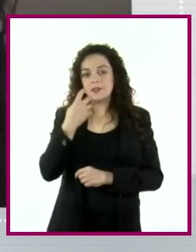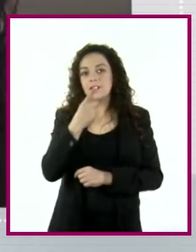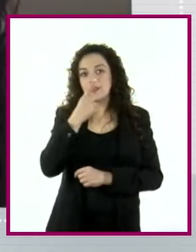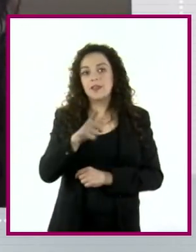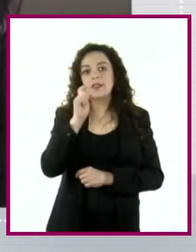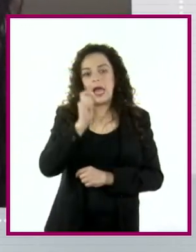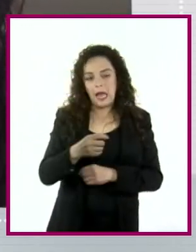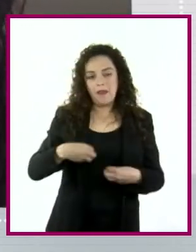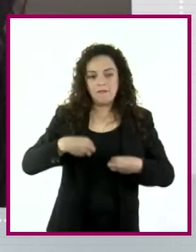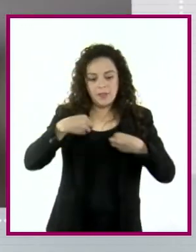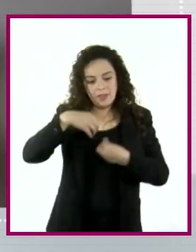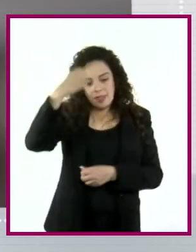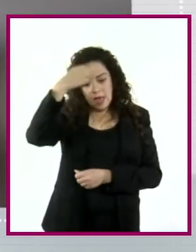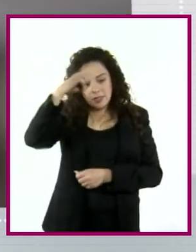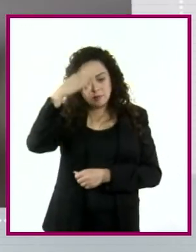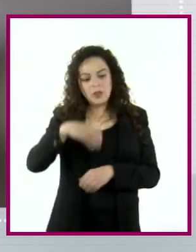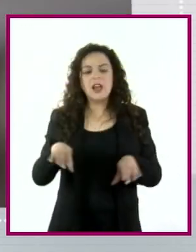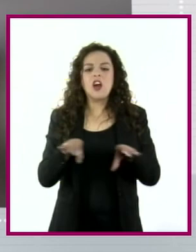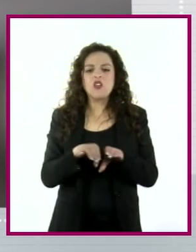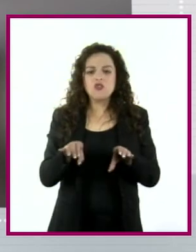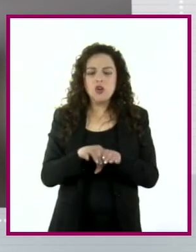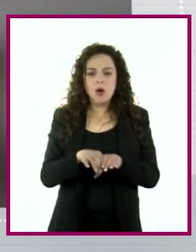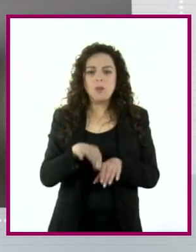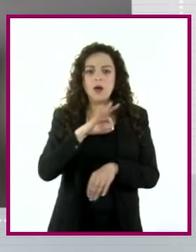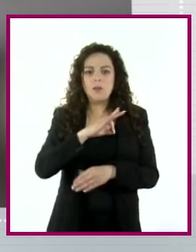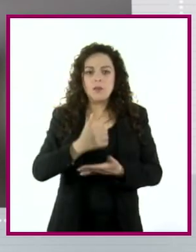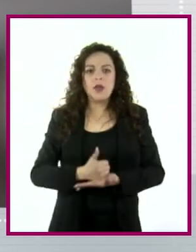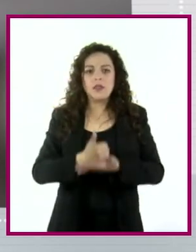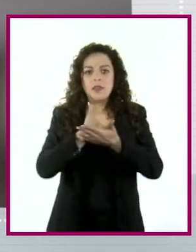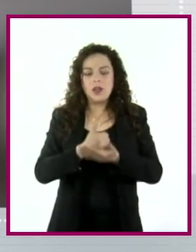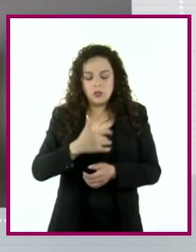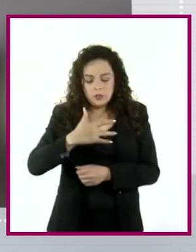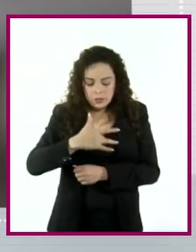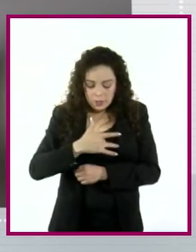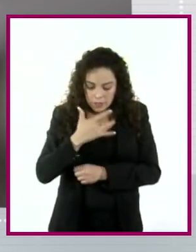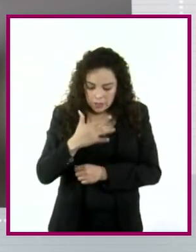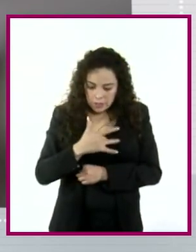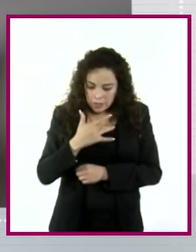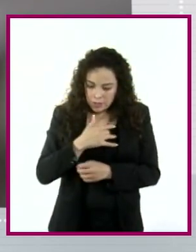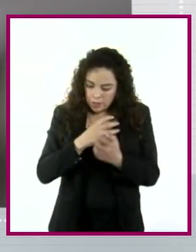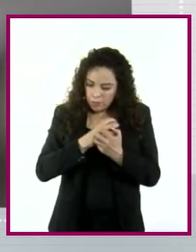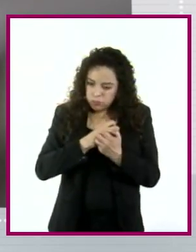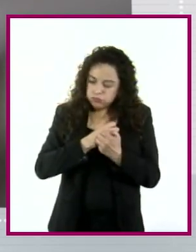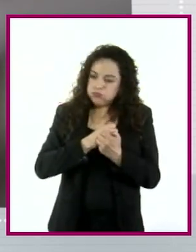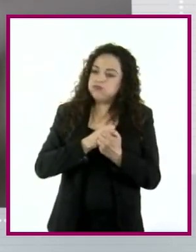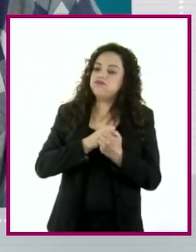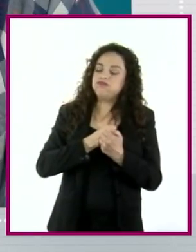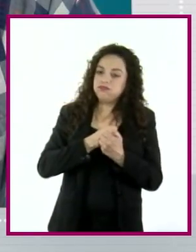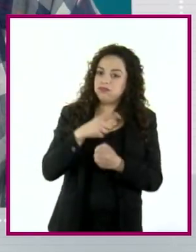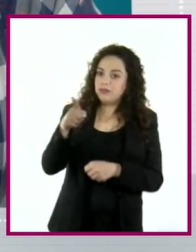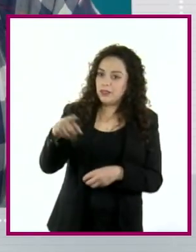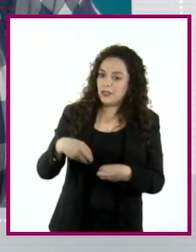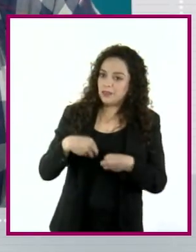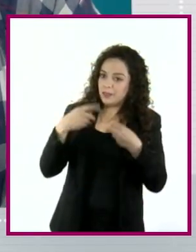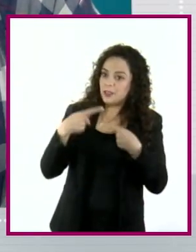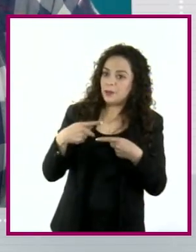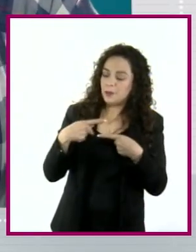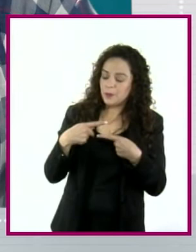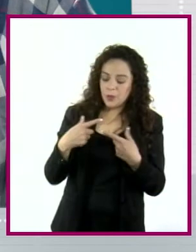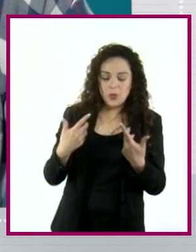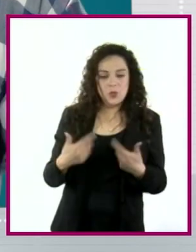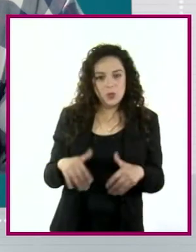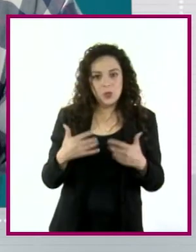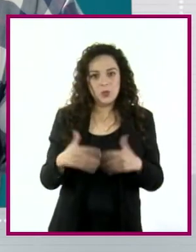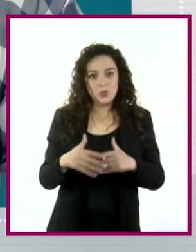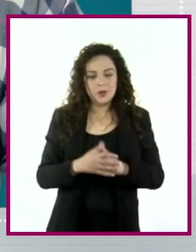experiencia de vida como lo que les pueda hacer encontrar la ternura, enternecerse, conmoverse. Lía, gracias por compartir